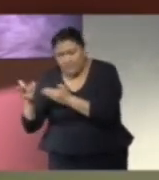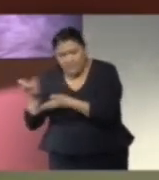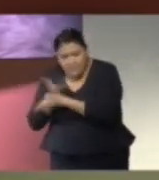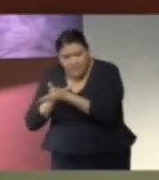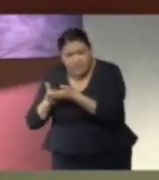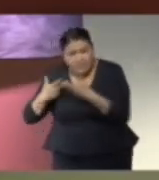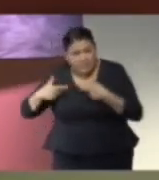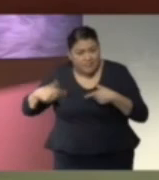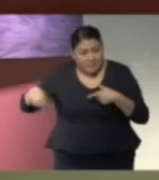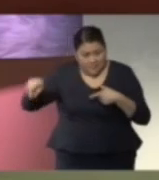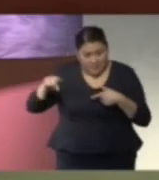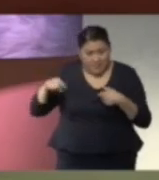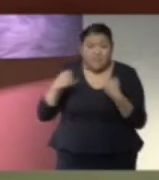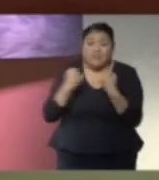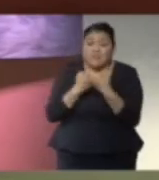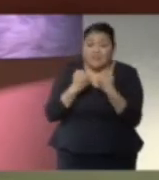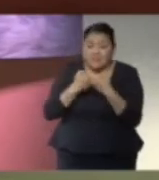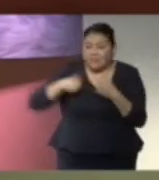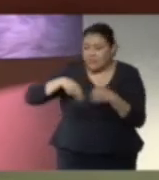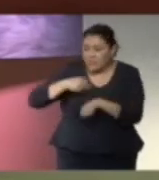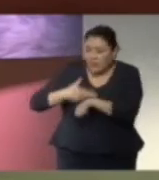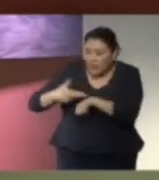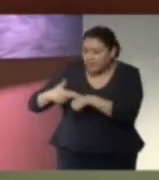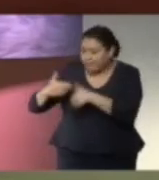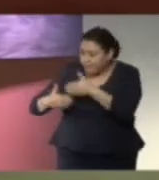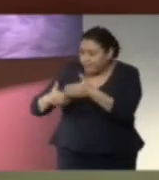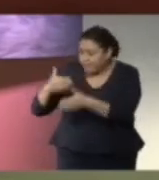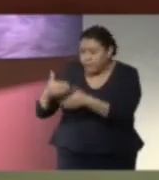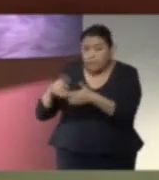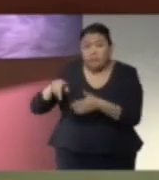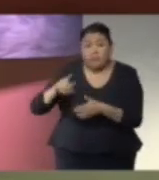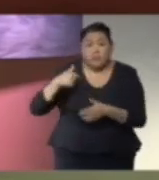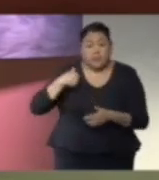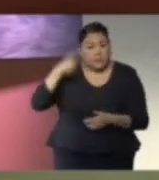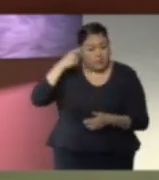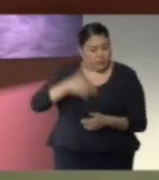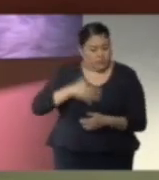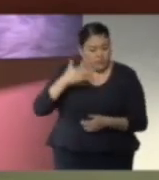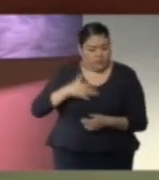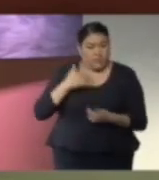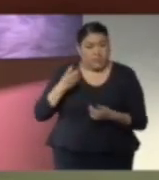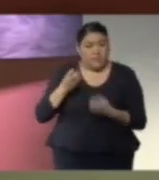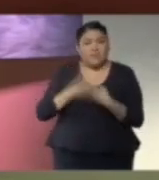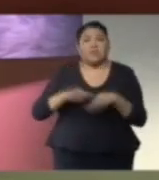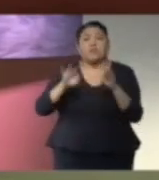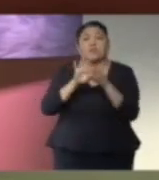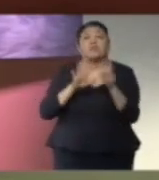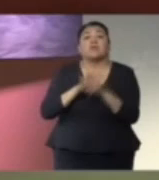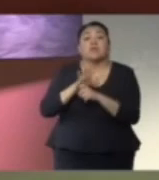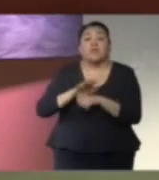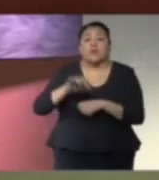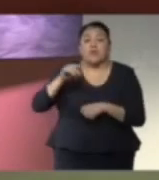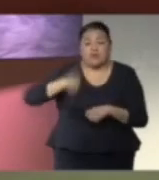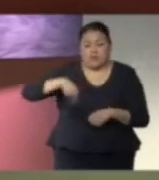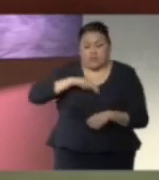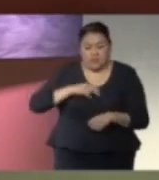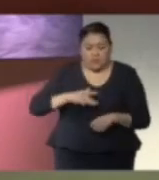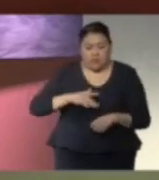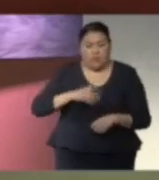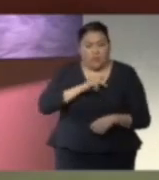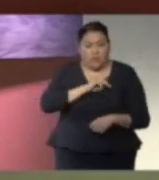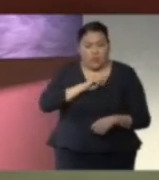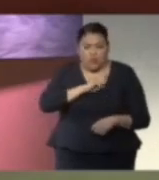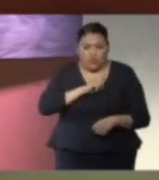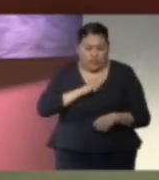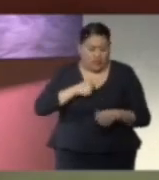cómo vamos acompañando ciertos procesos, pero que creo lo más importante tiene que ver con cómo nosotros mismos nos vamos autoconvocando